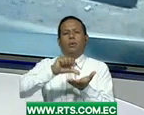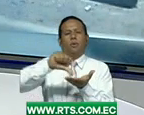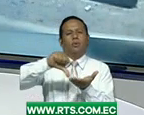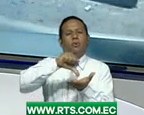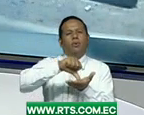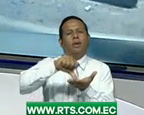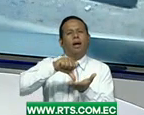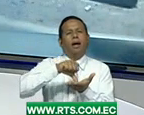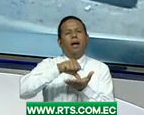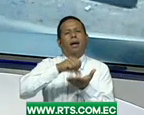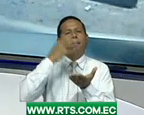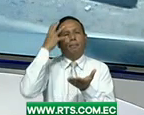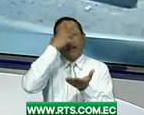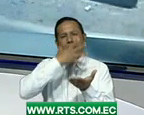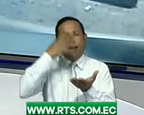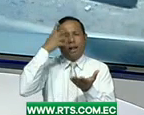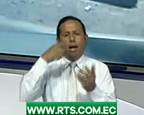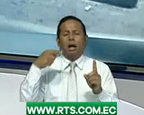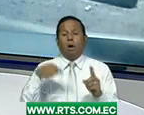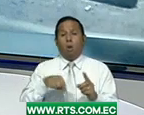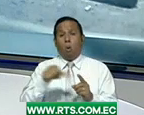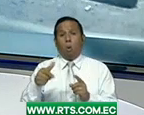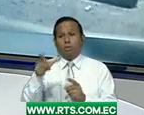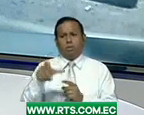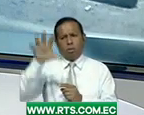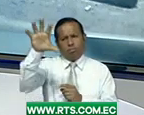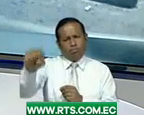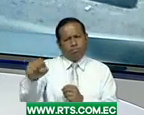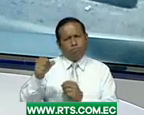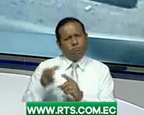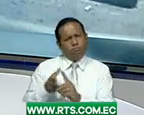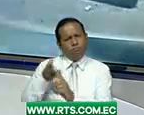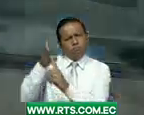Un presunto sospechoso de haber participado en el crimen resultó herido.